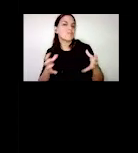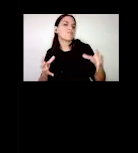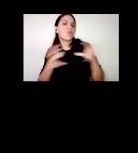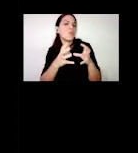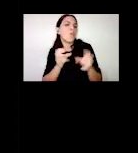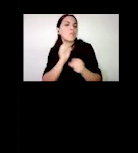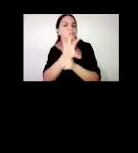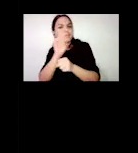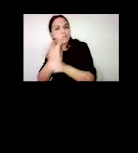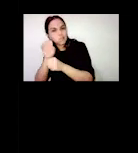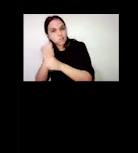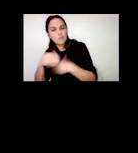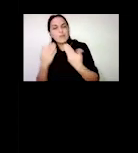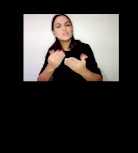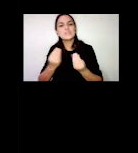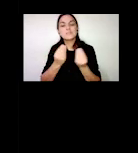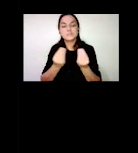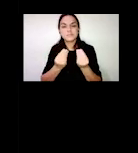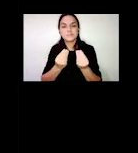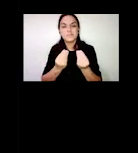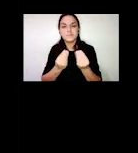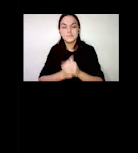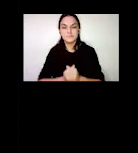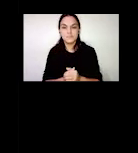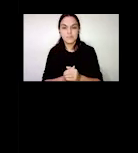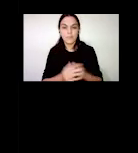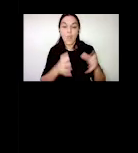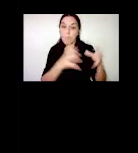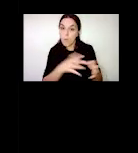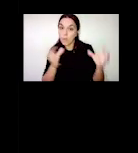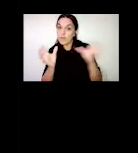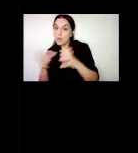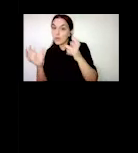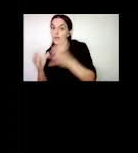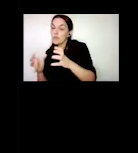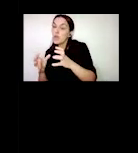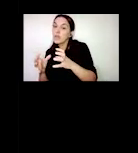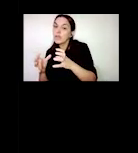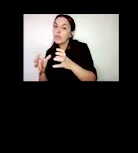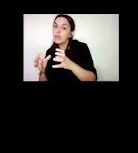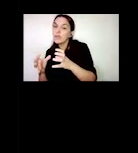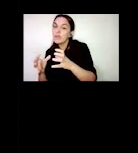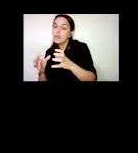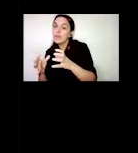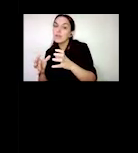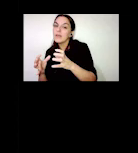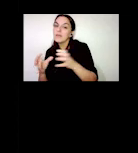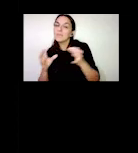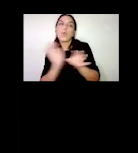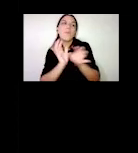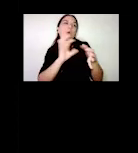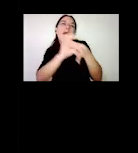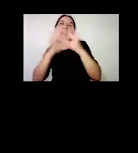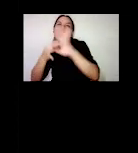podemos decir que cada bloque de la serie, ¿sí? Cada bloque de la cadena es